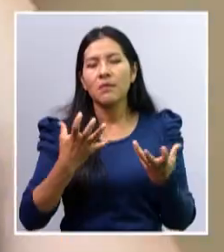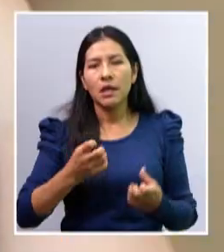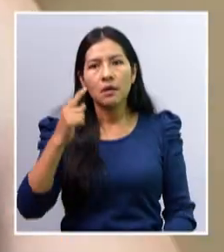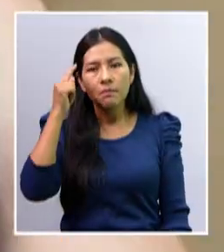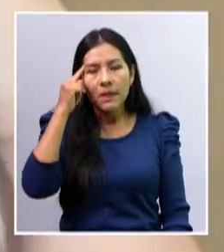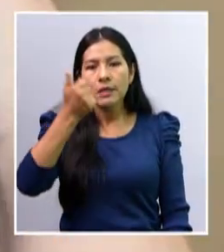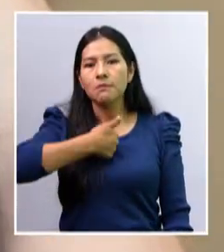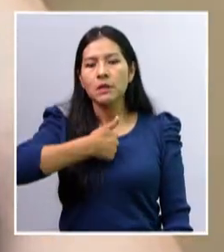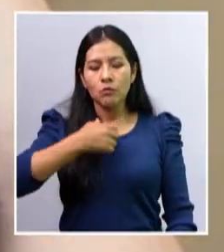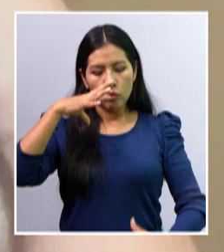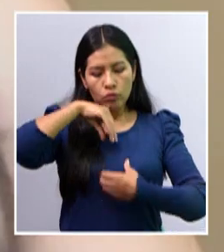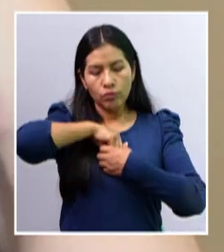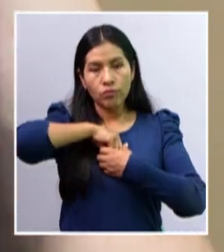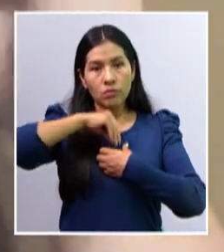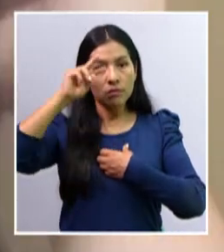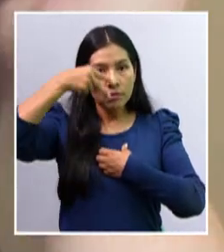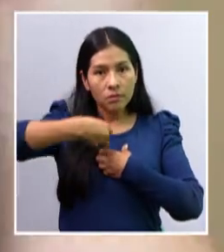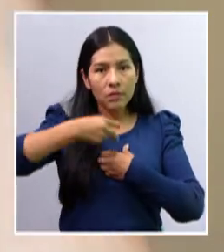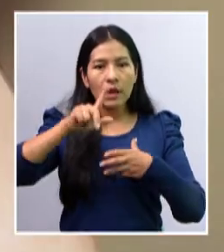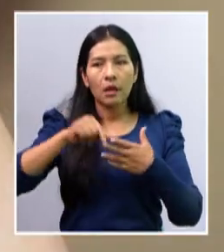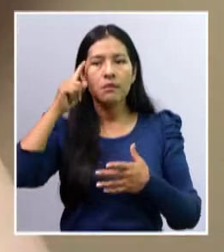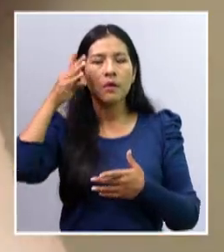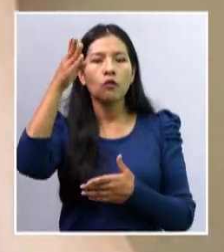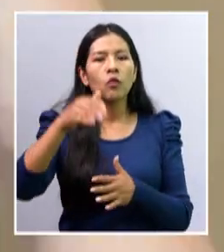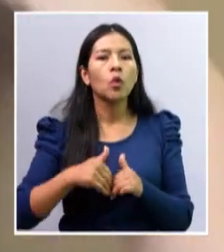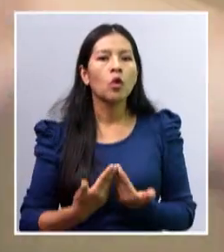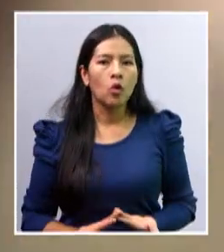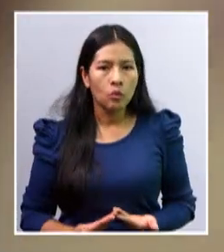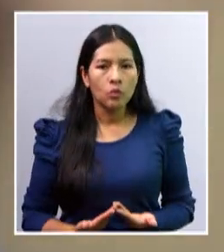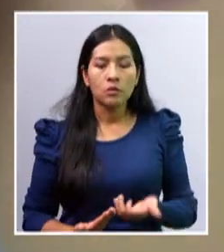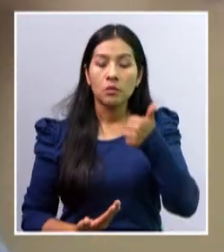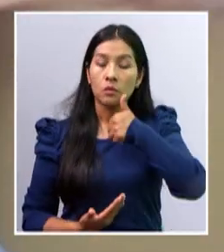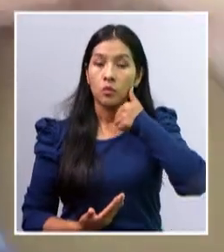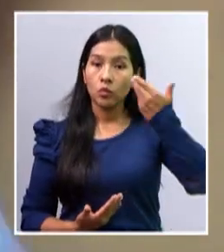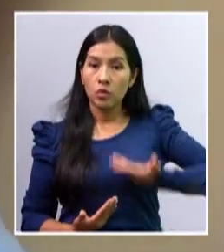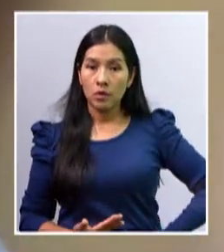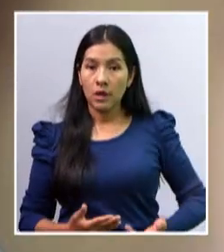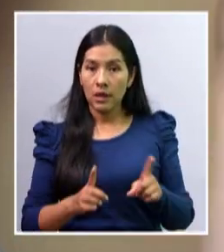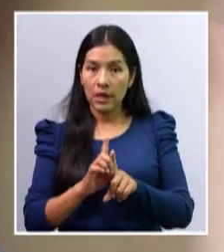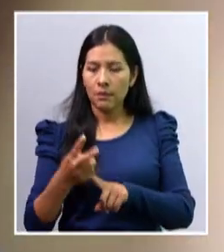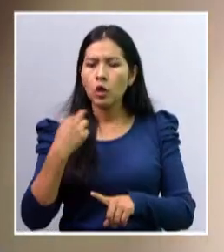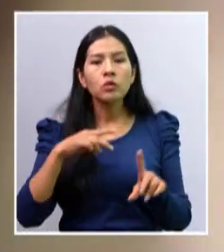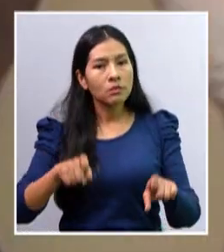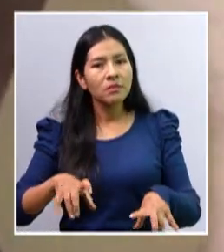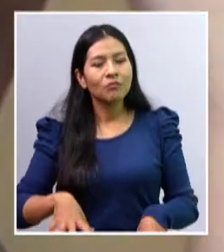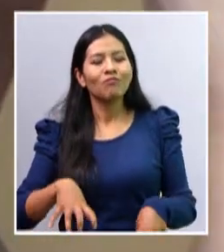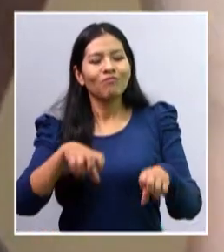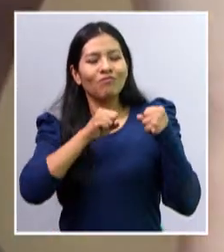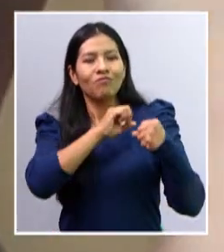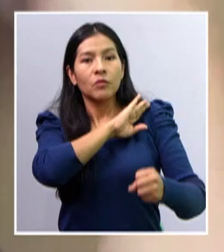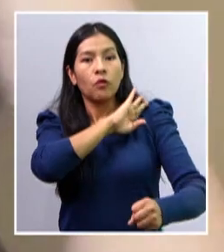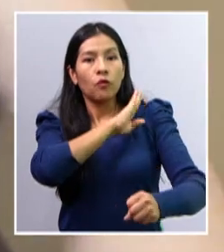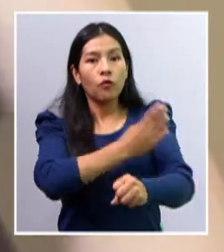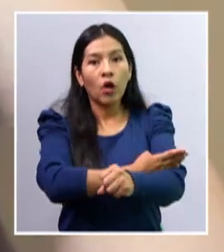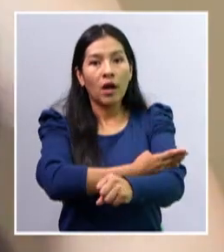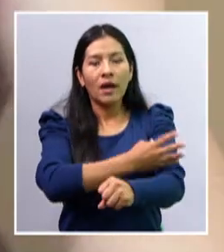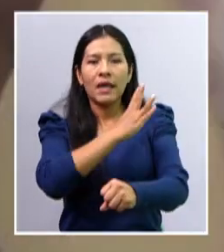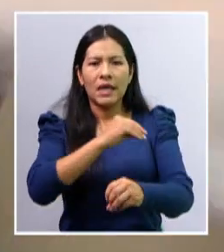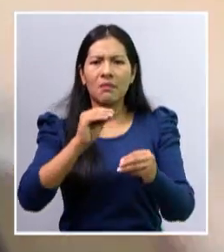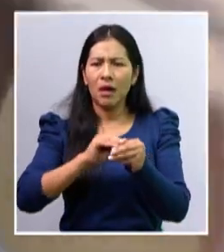a pensarnos desde nosotros y para nosotros no Y también como mujeres como dirían empoderarnos y también despoderar